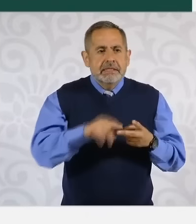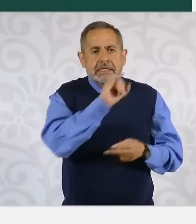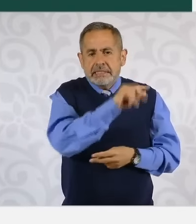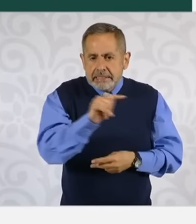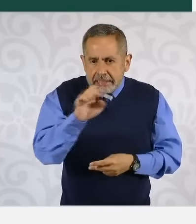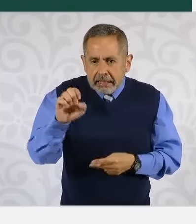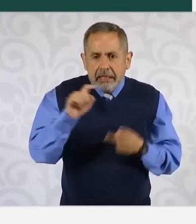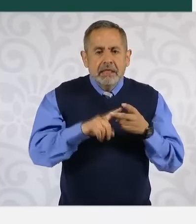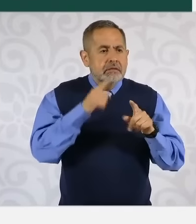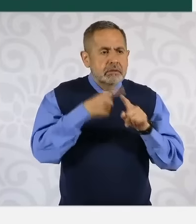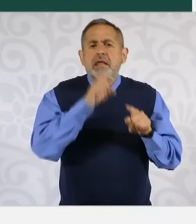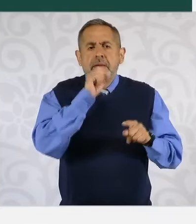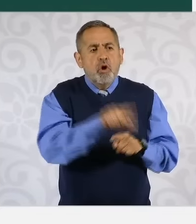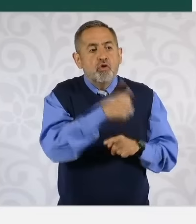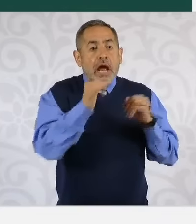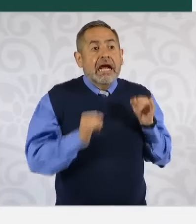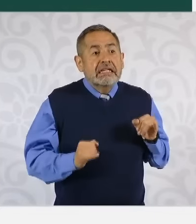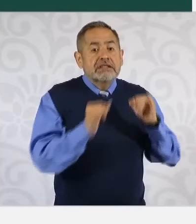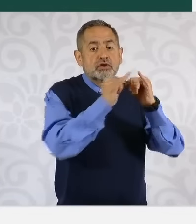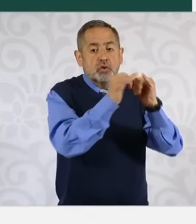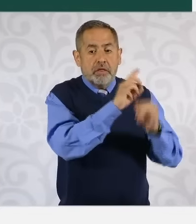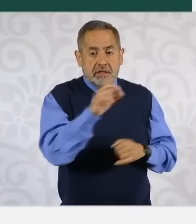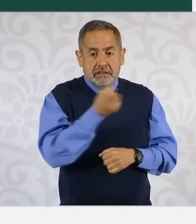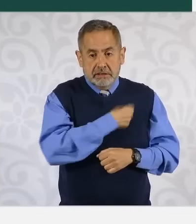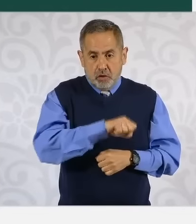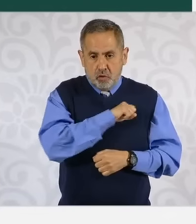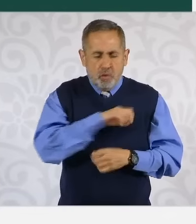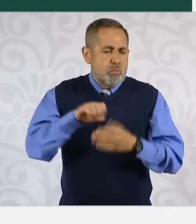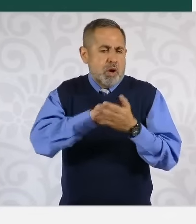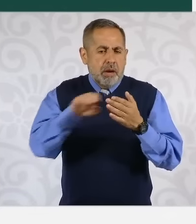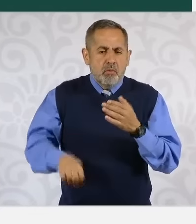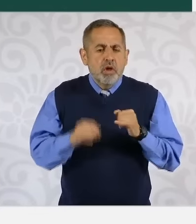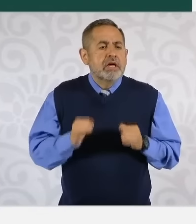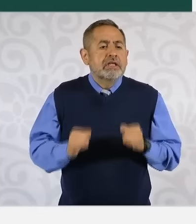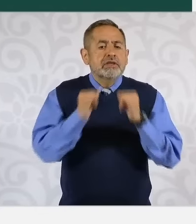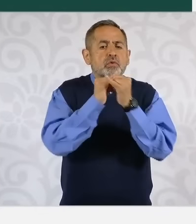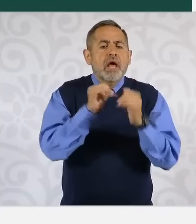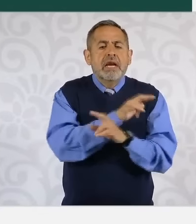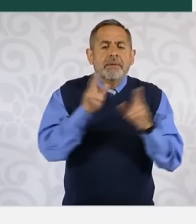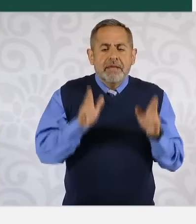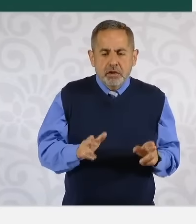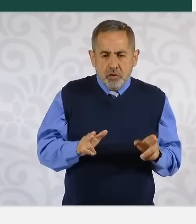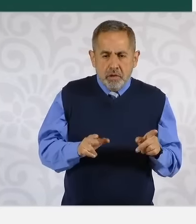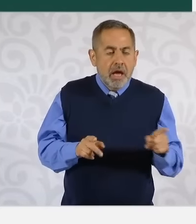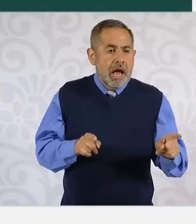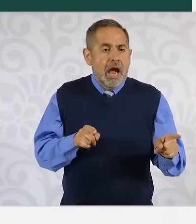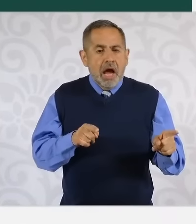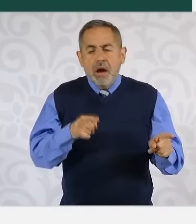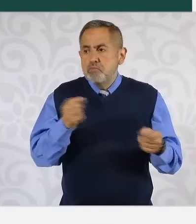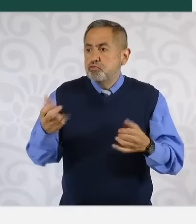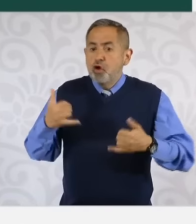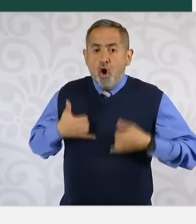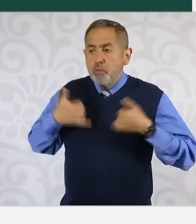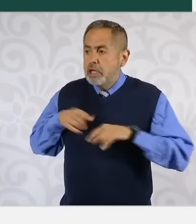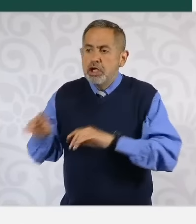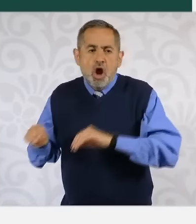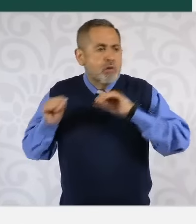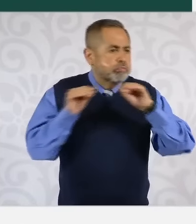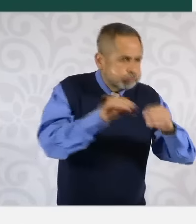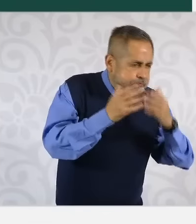también con los institutos de salud. Por ejemplo, en el Instituto de la Rehabilitación, están jóvenes también haciendo